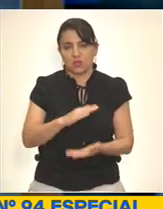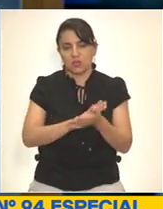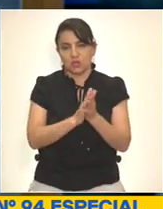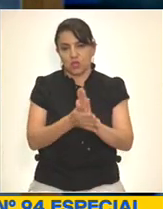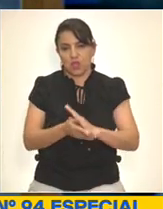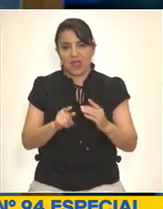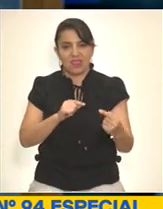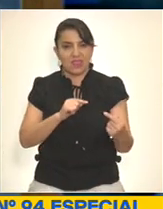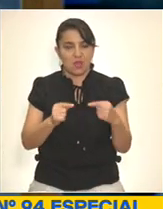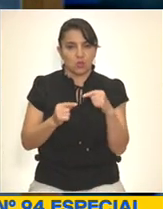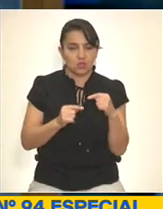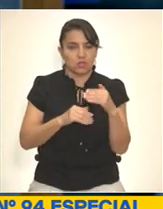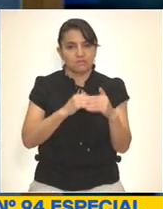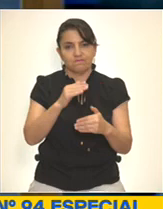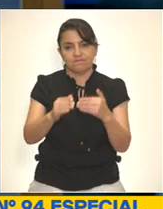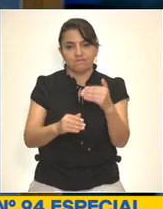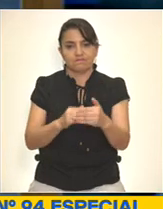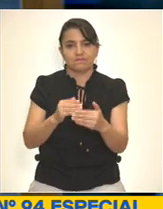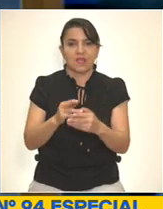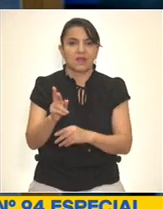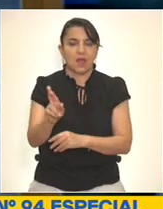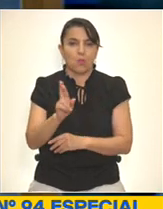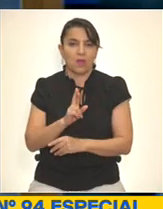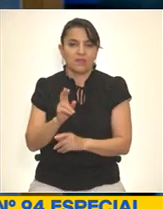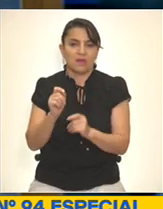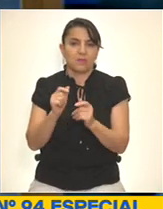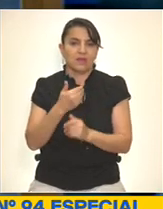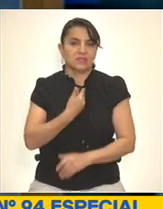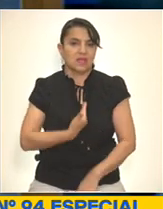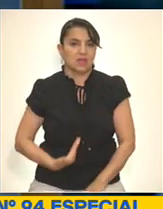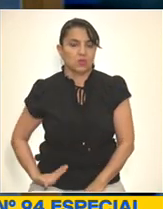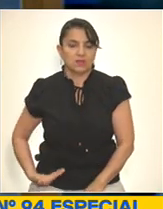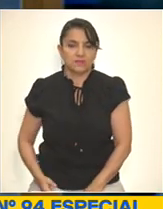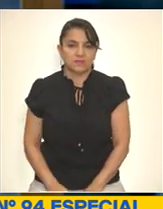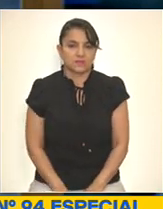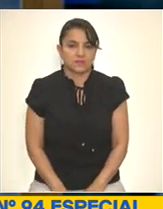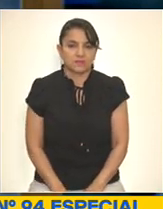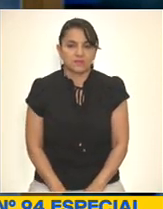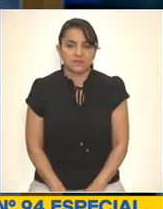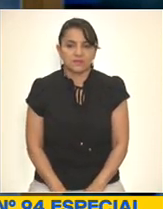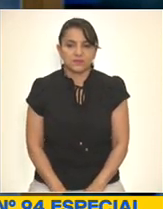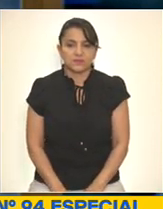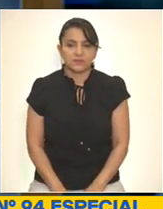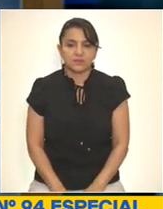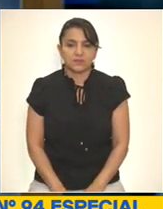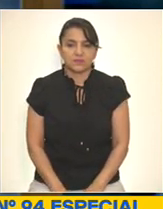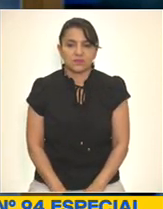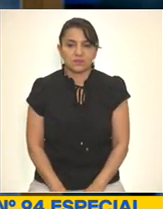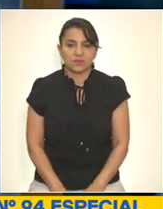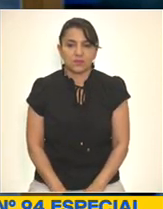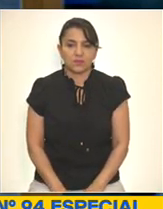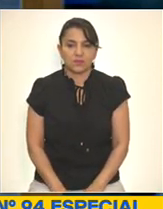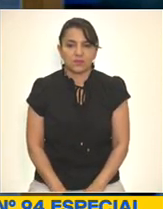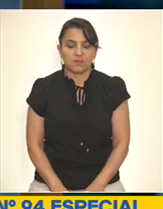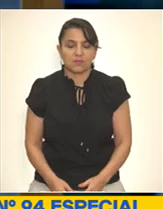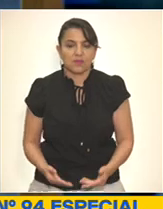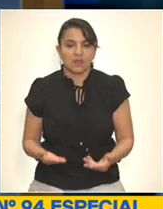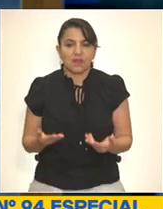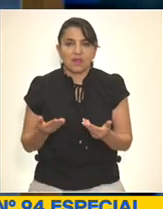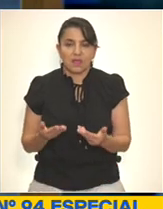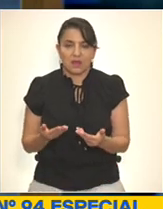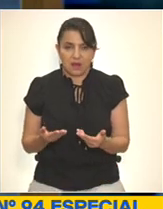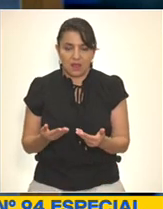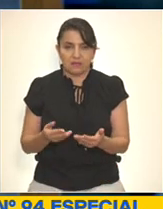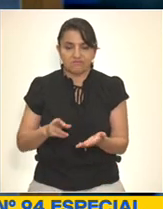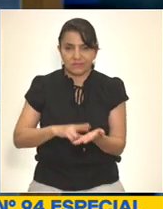discusiones han tenido una respuesta similar por parte del Ejecutivo, declaraciones que en la práctica han